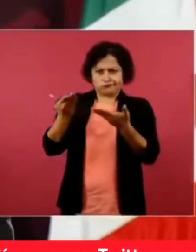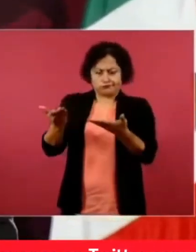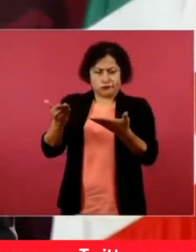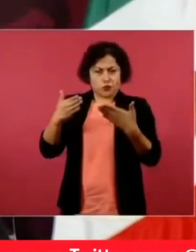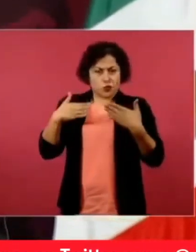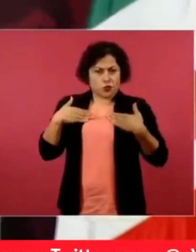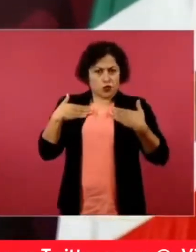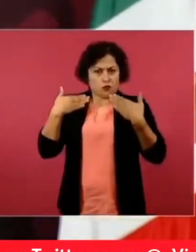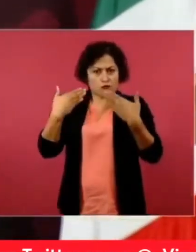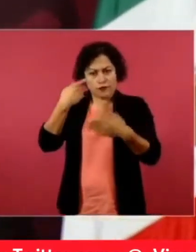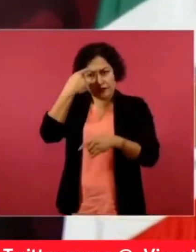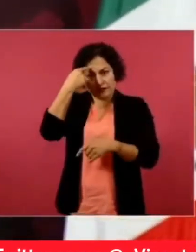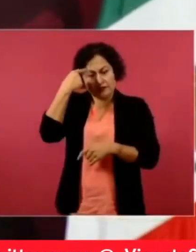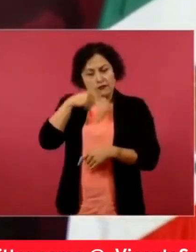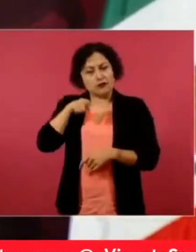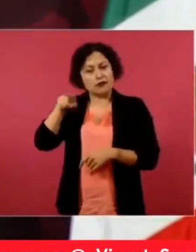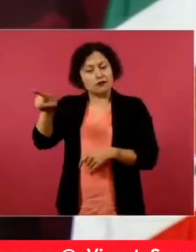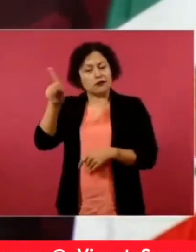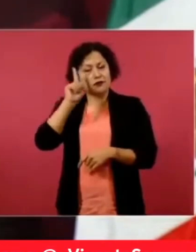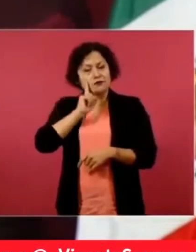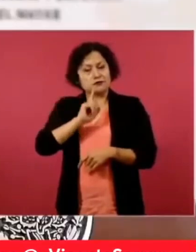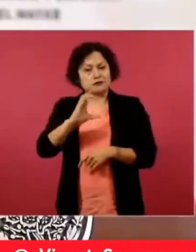las razones que expuse,